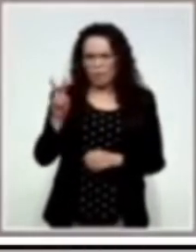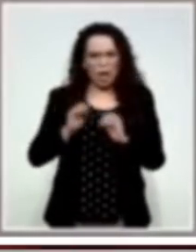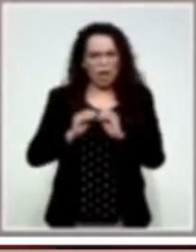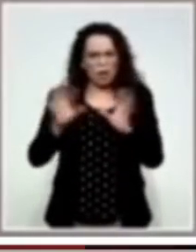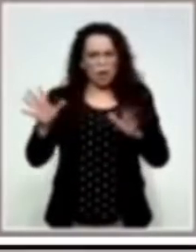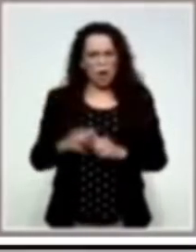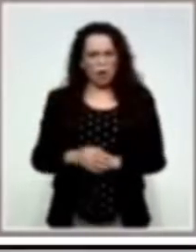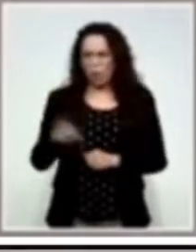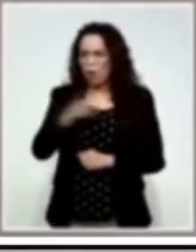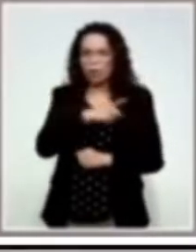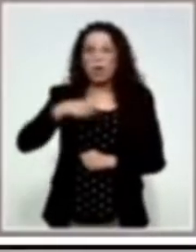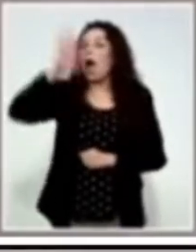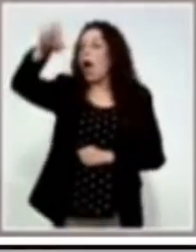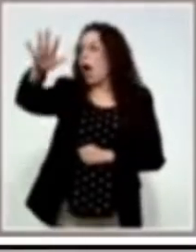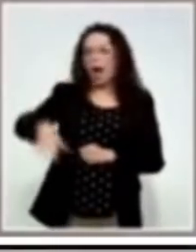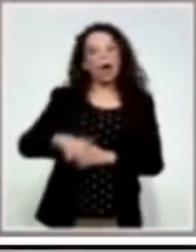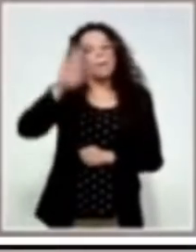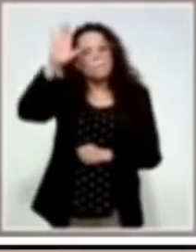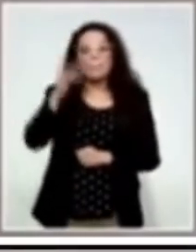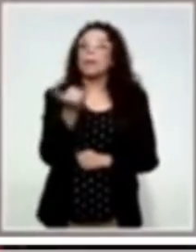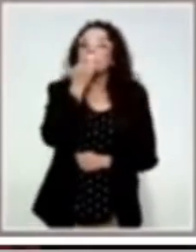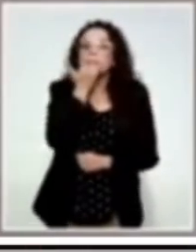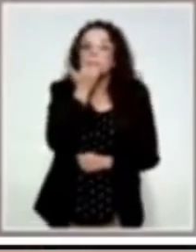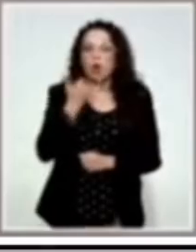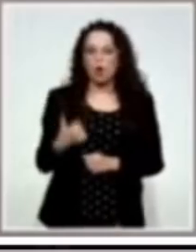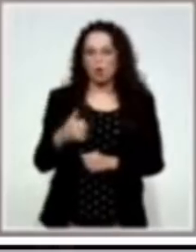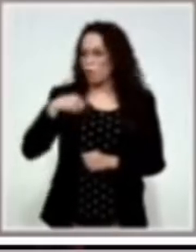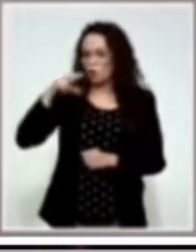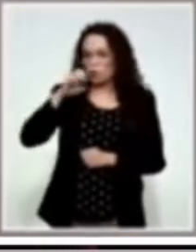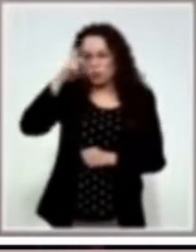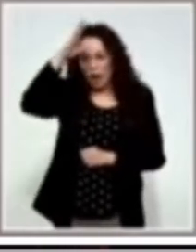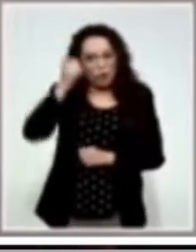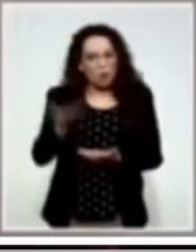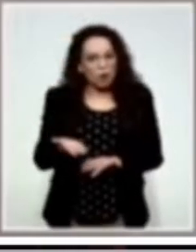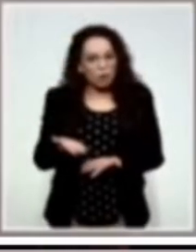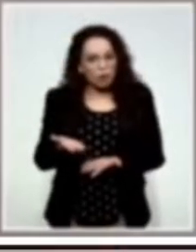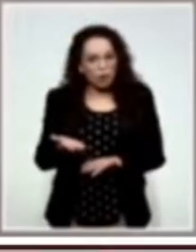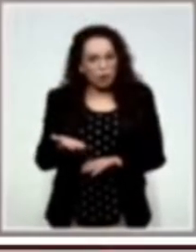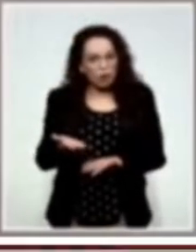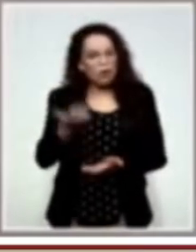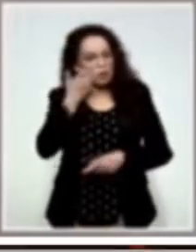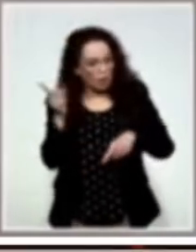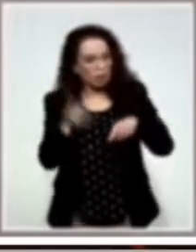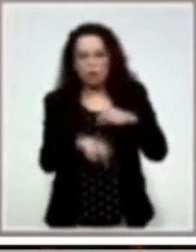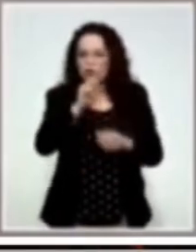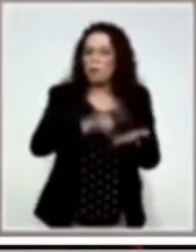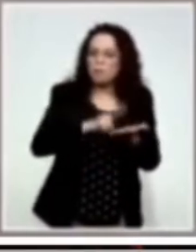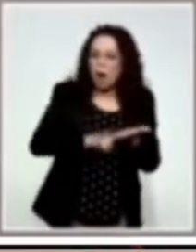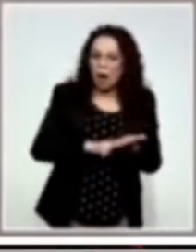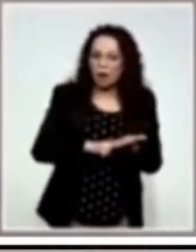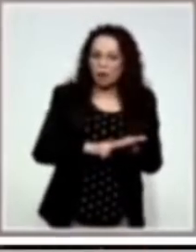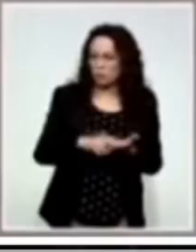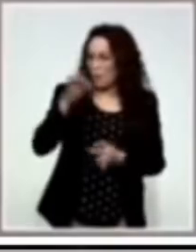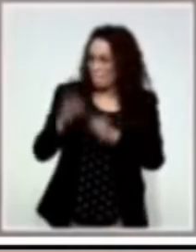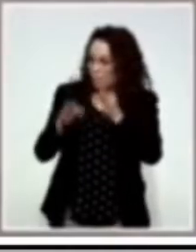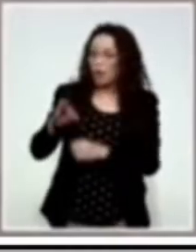señor presidente, mi voto es por la invalidez, estoy en contra de los resolutivos. Porque todo ministro puede ajustar su voto hasta